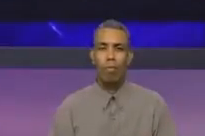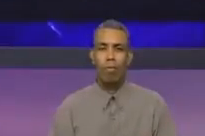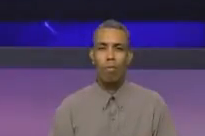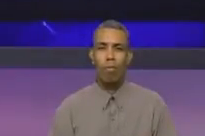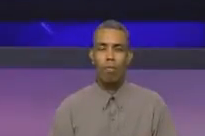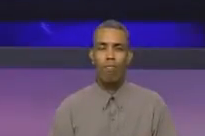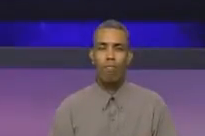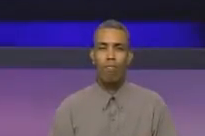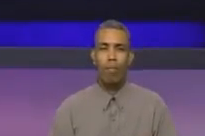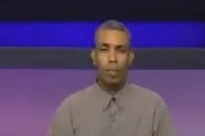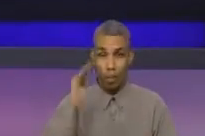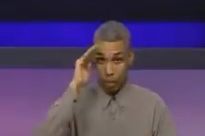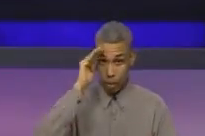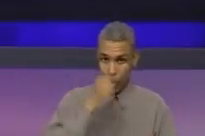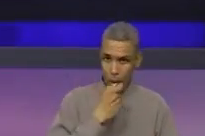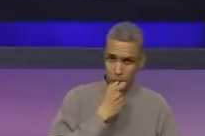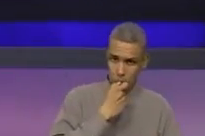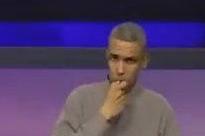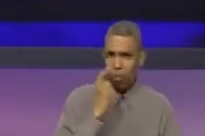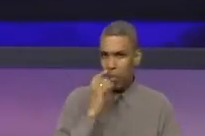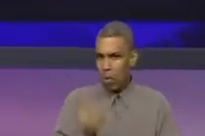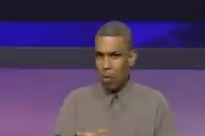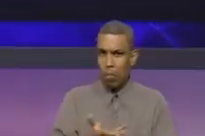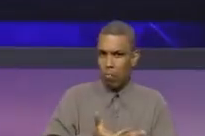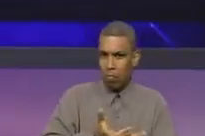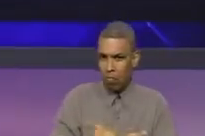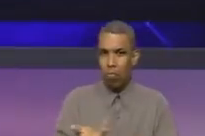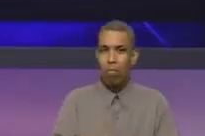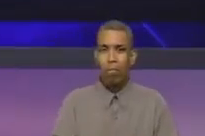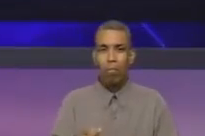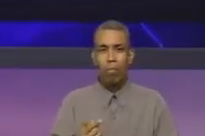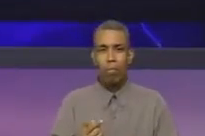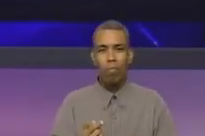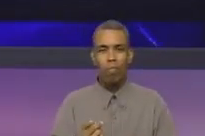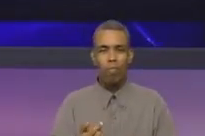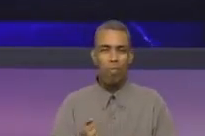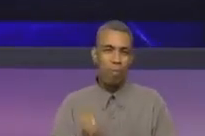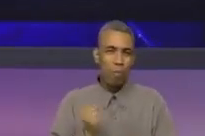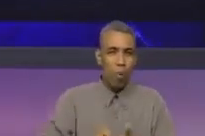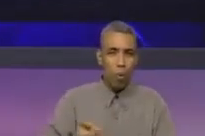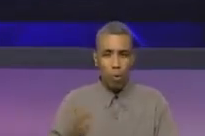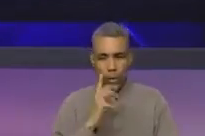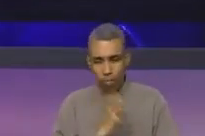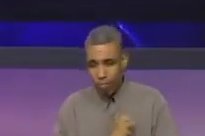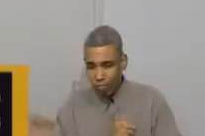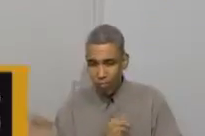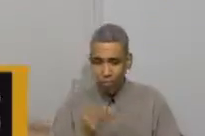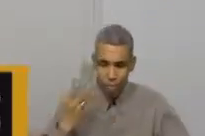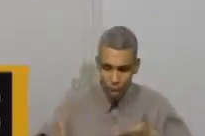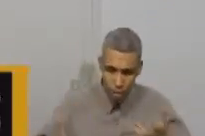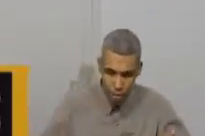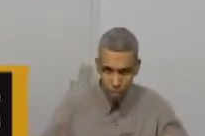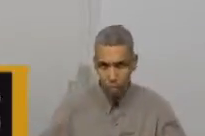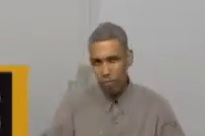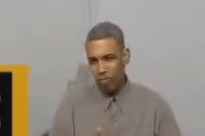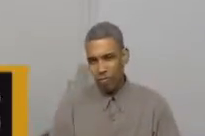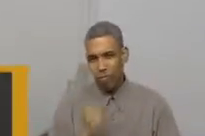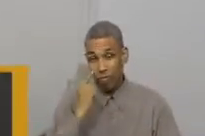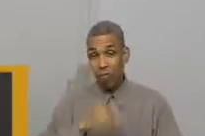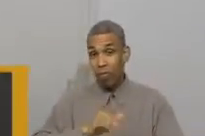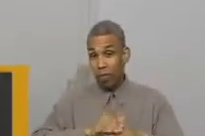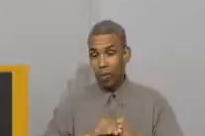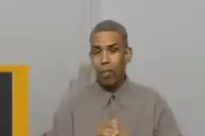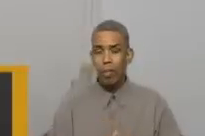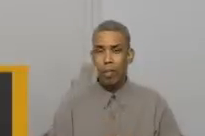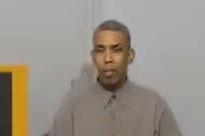Autoridades de tránsito entregan recomendaciones a los conductores para evitar hechos que lamentar. La restricción nocturna para